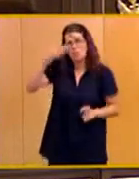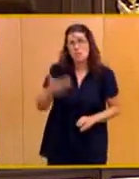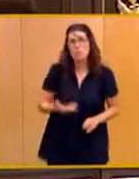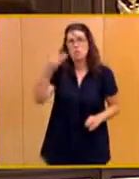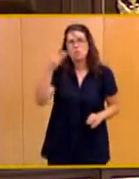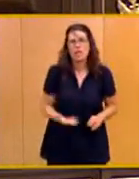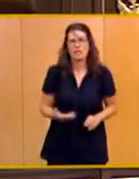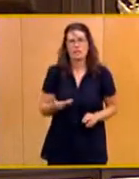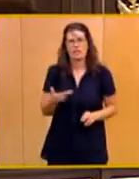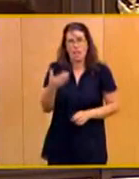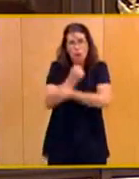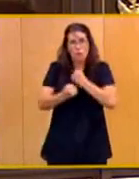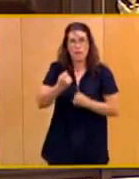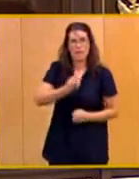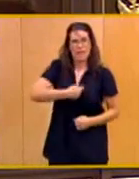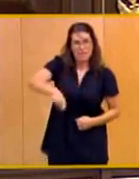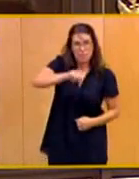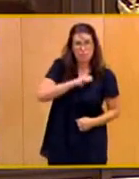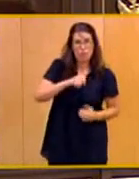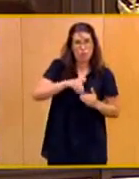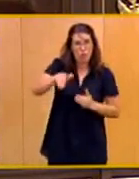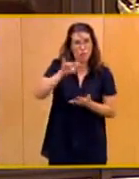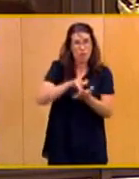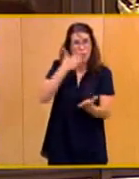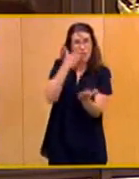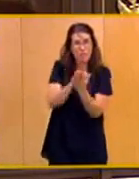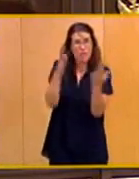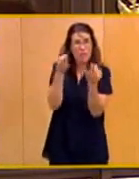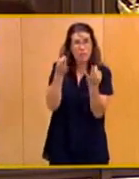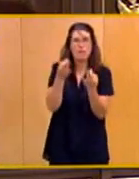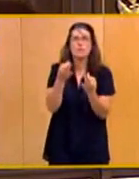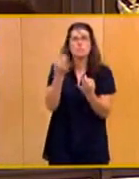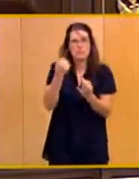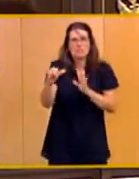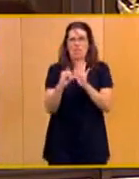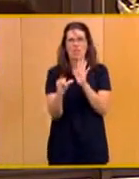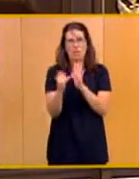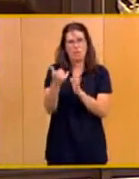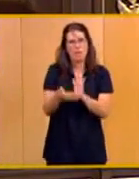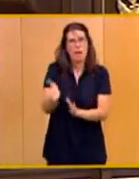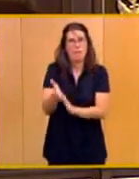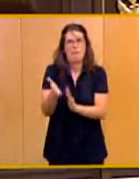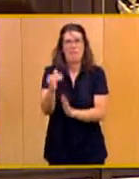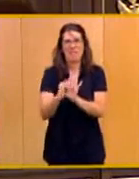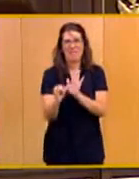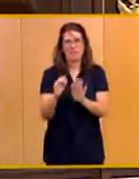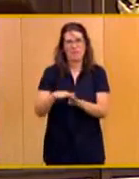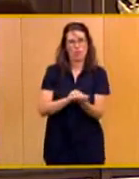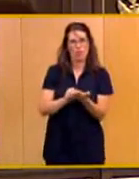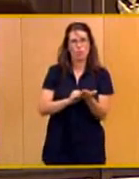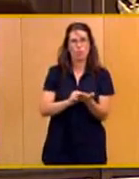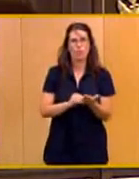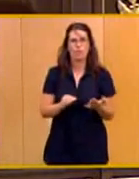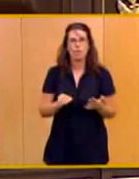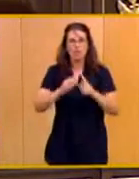la economía española por delante que afrontar. Y más cerca de las reformas, del